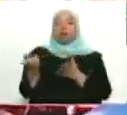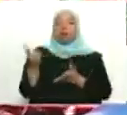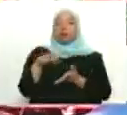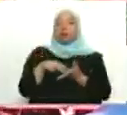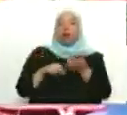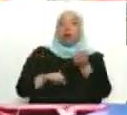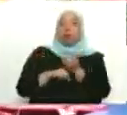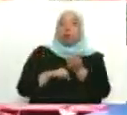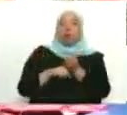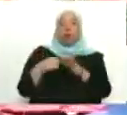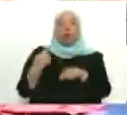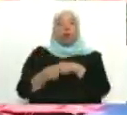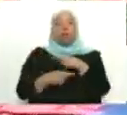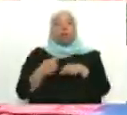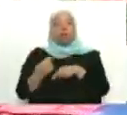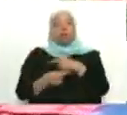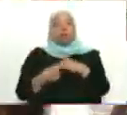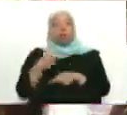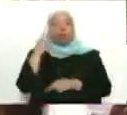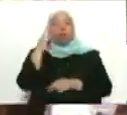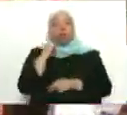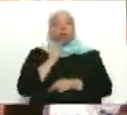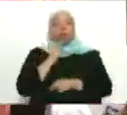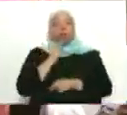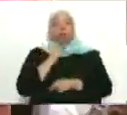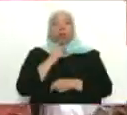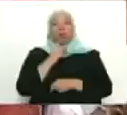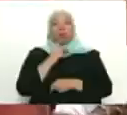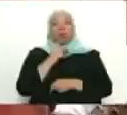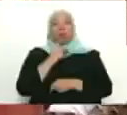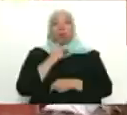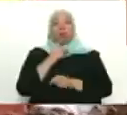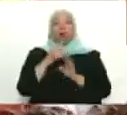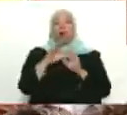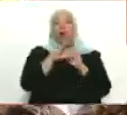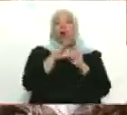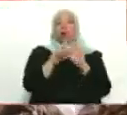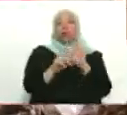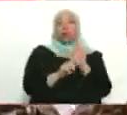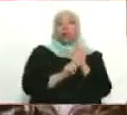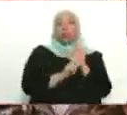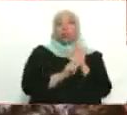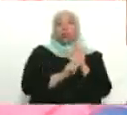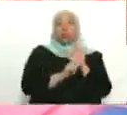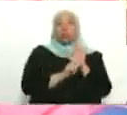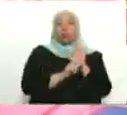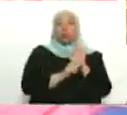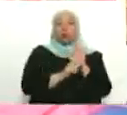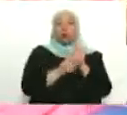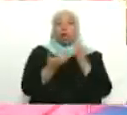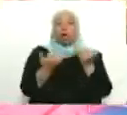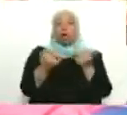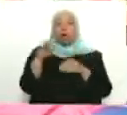Apoyando la revolución bolivariana. Pásame la constitución. Vamos a juramentarnos, pues.